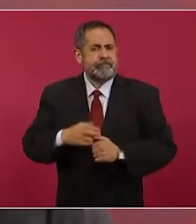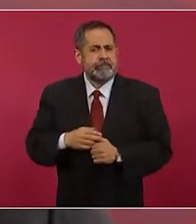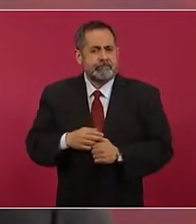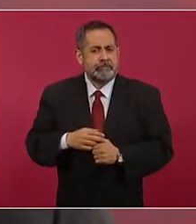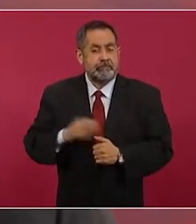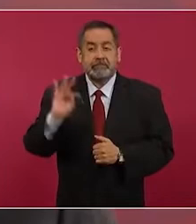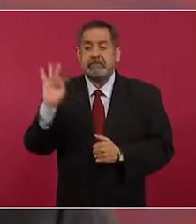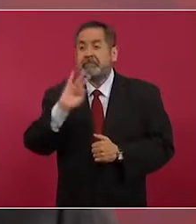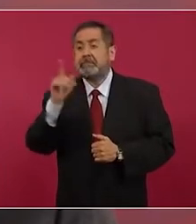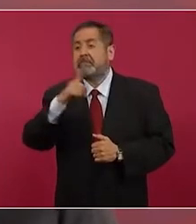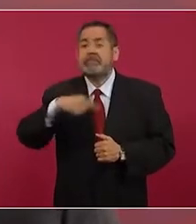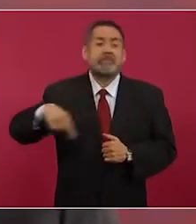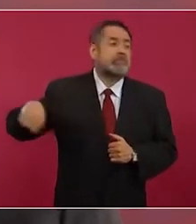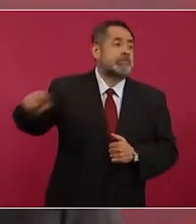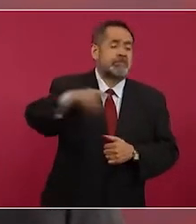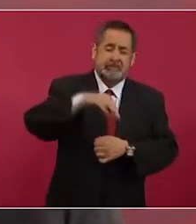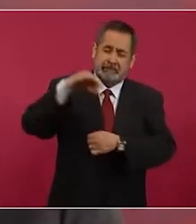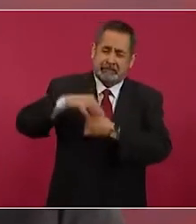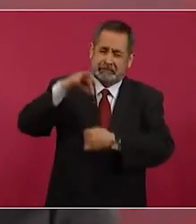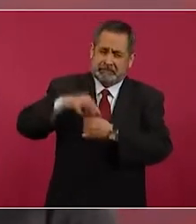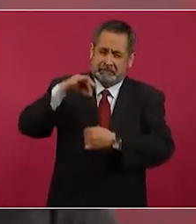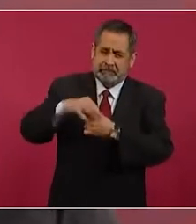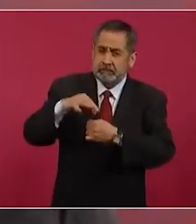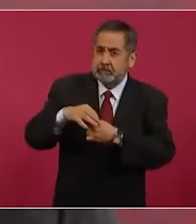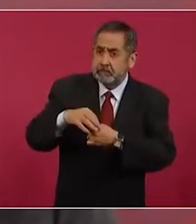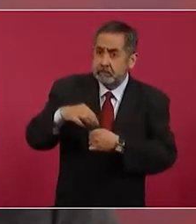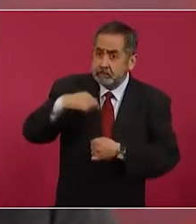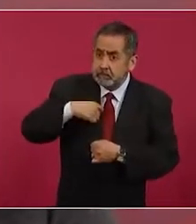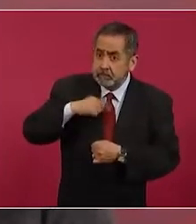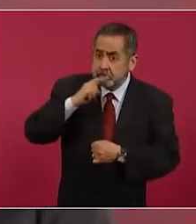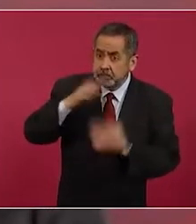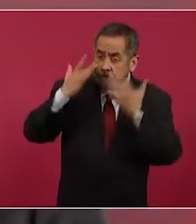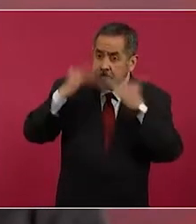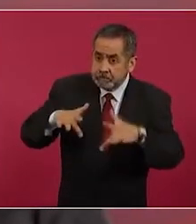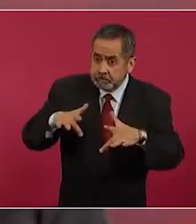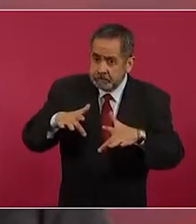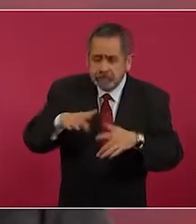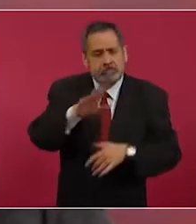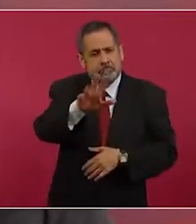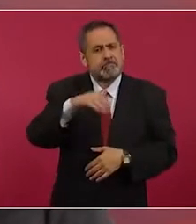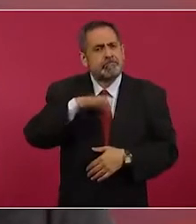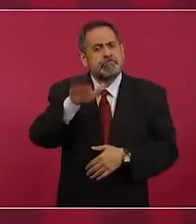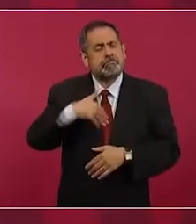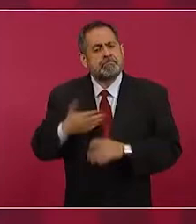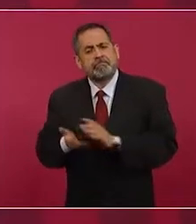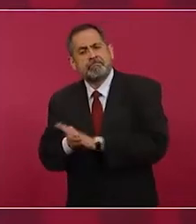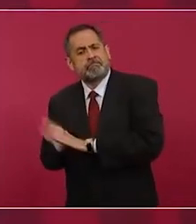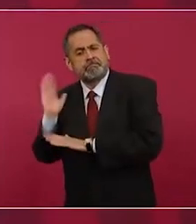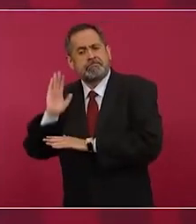si la gente vota porque renuncie, me voy.